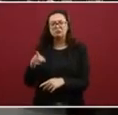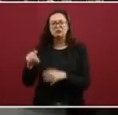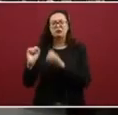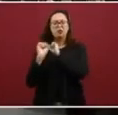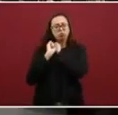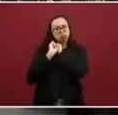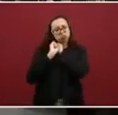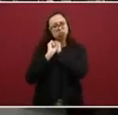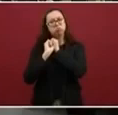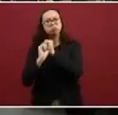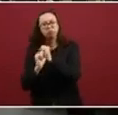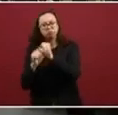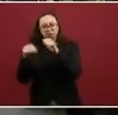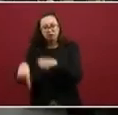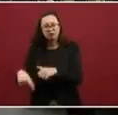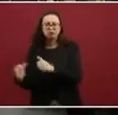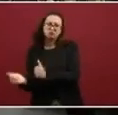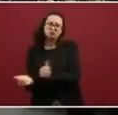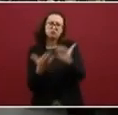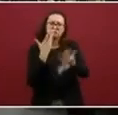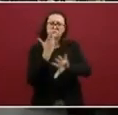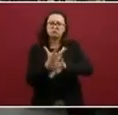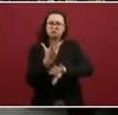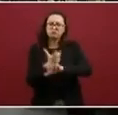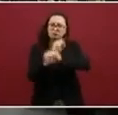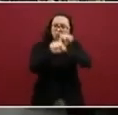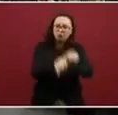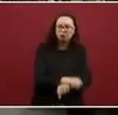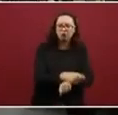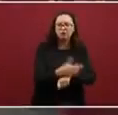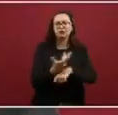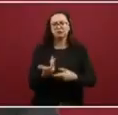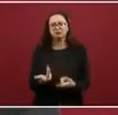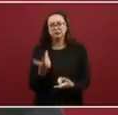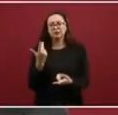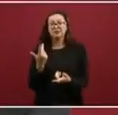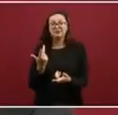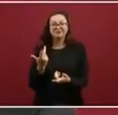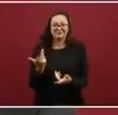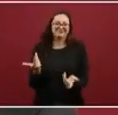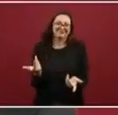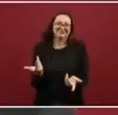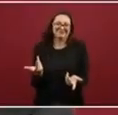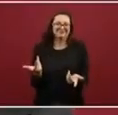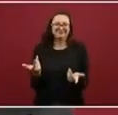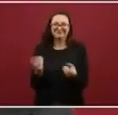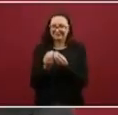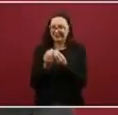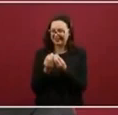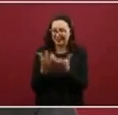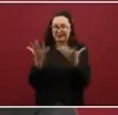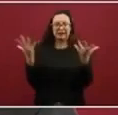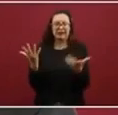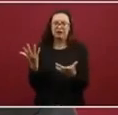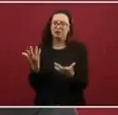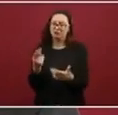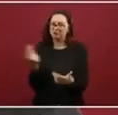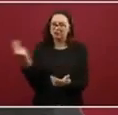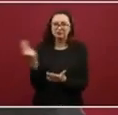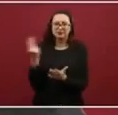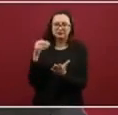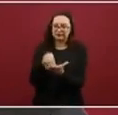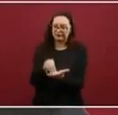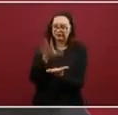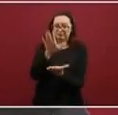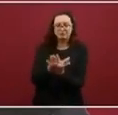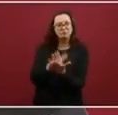traerlos a México y luego llevarlos a Estados Unidos. Entonces, simple y llanamente para responder, el fenómeno de registro y de presencia lo